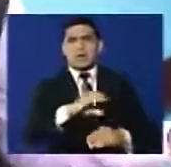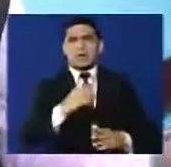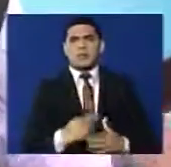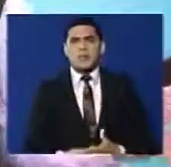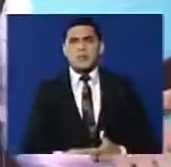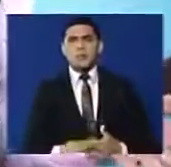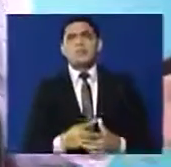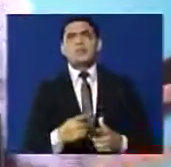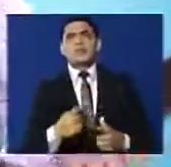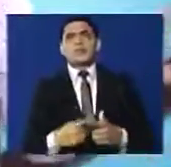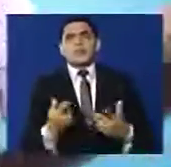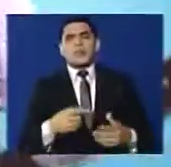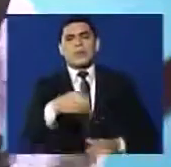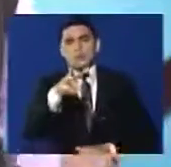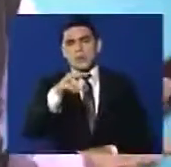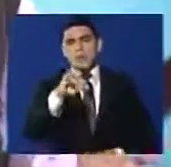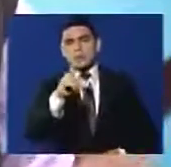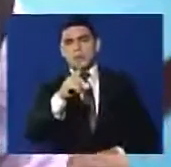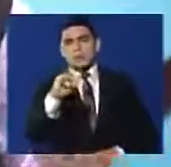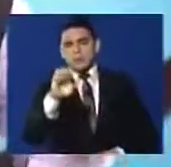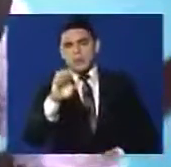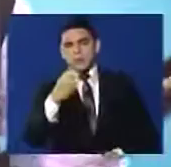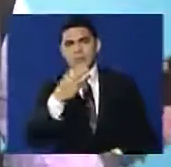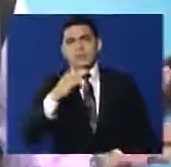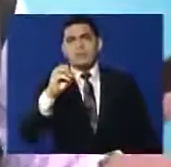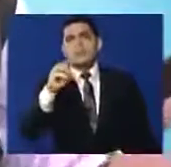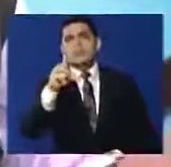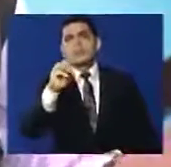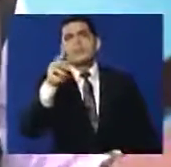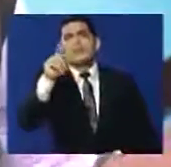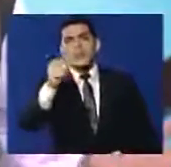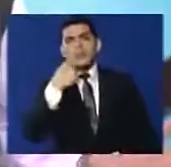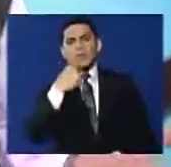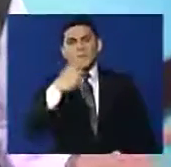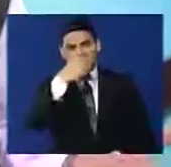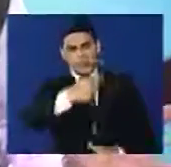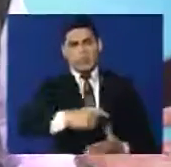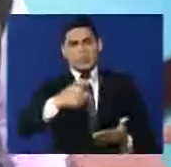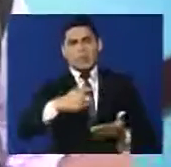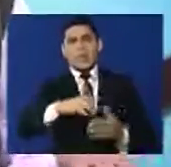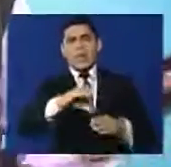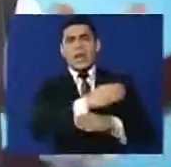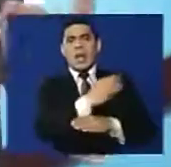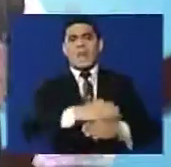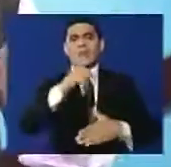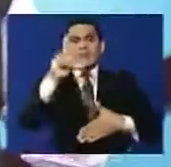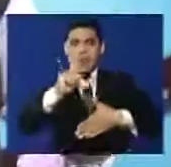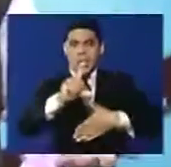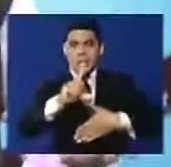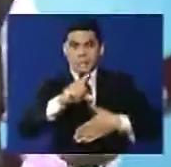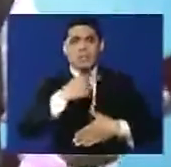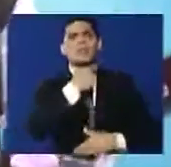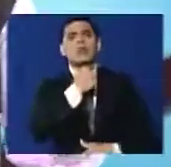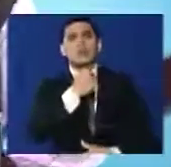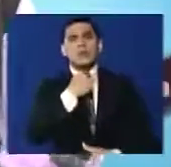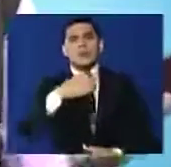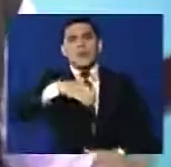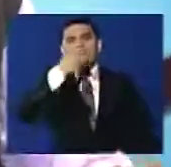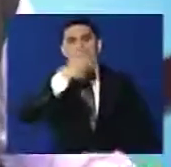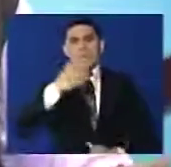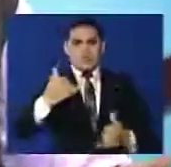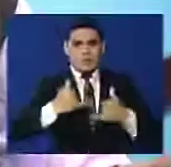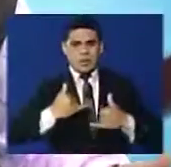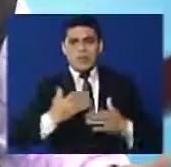a la providencia que Willy Colón, como personaje histórico de la música latina, haya decidido animarse a cantar un tema